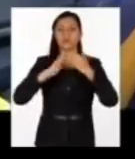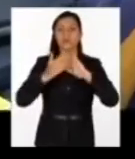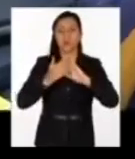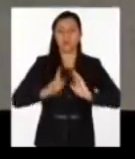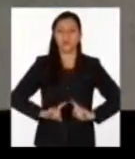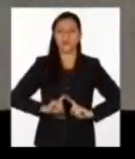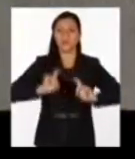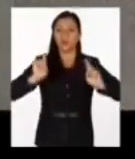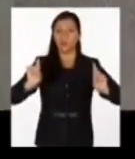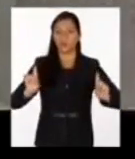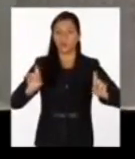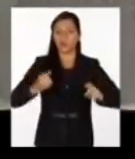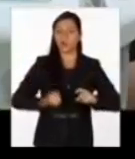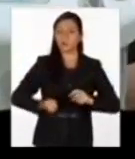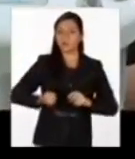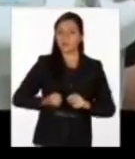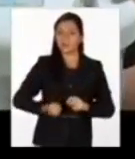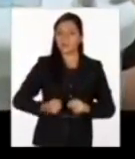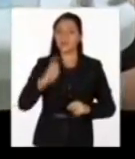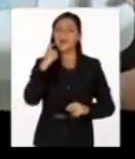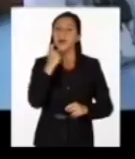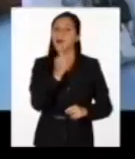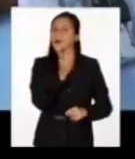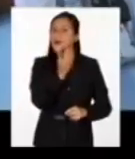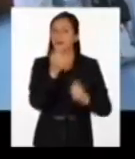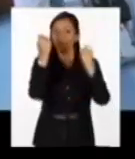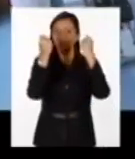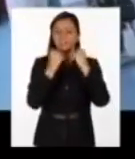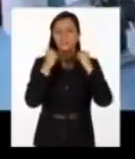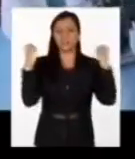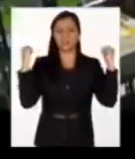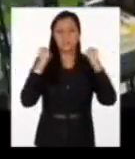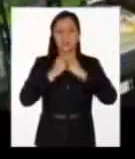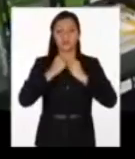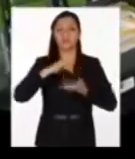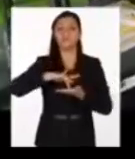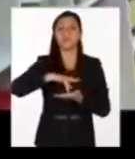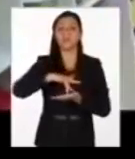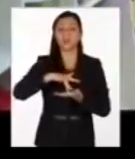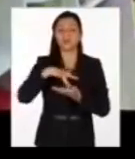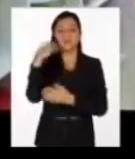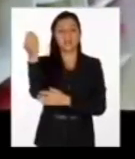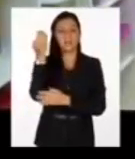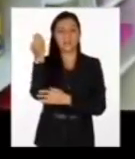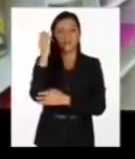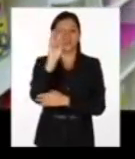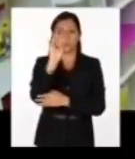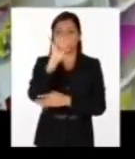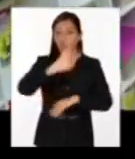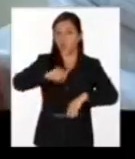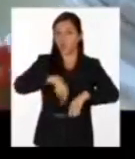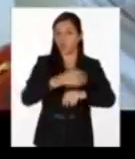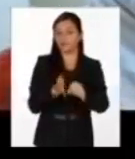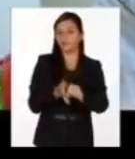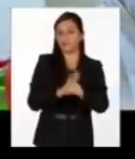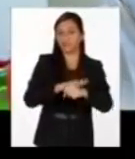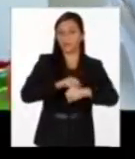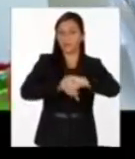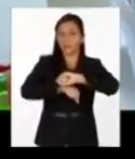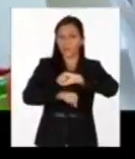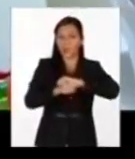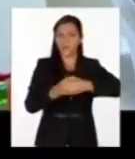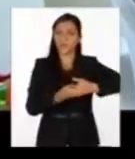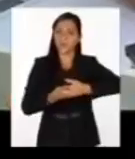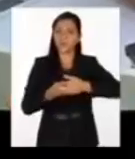ginecología obstetricia odontología fisioterapia farmacia emergencias 24 horas